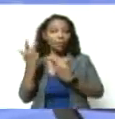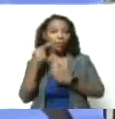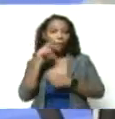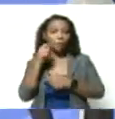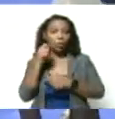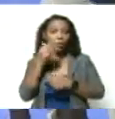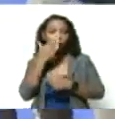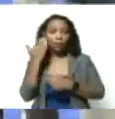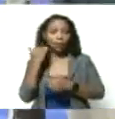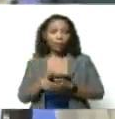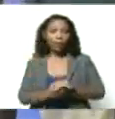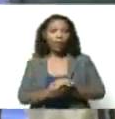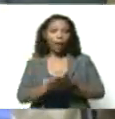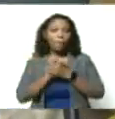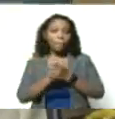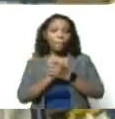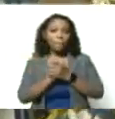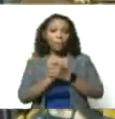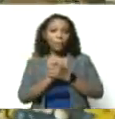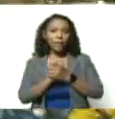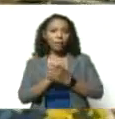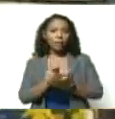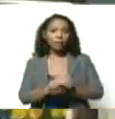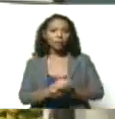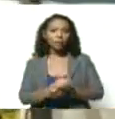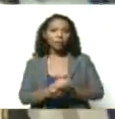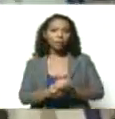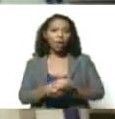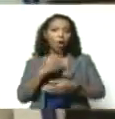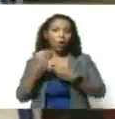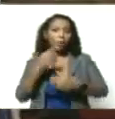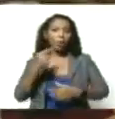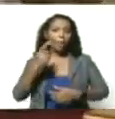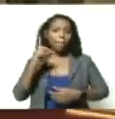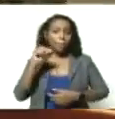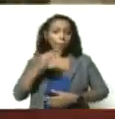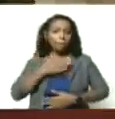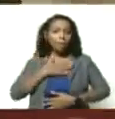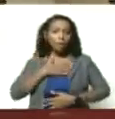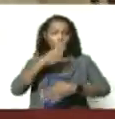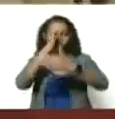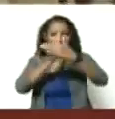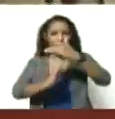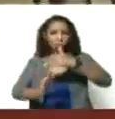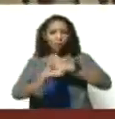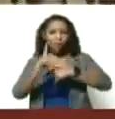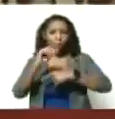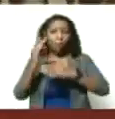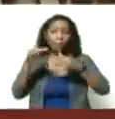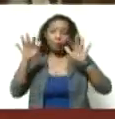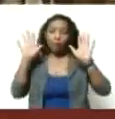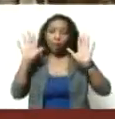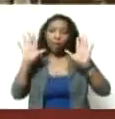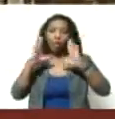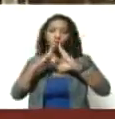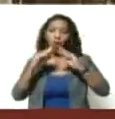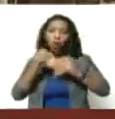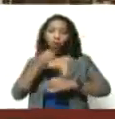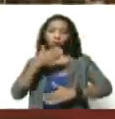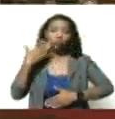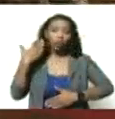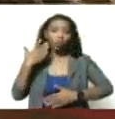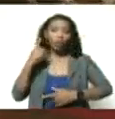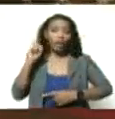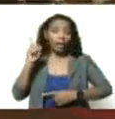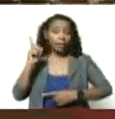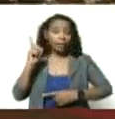poco, amigo de amigos como también mío. Humildad a pesar de todos los éxitos, su